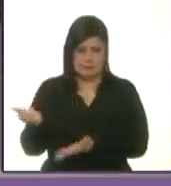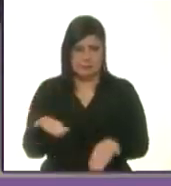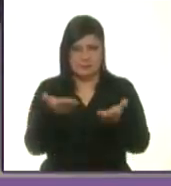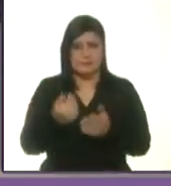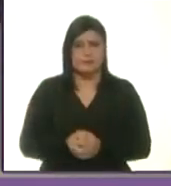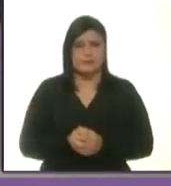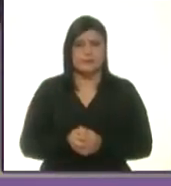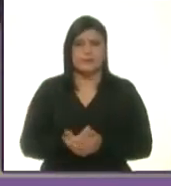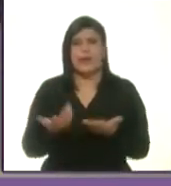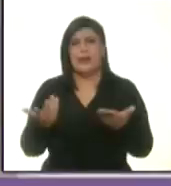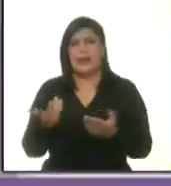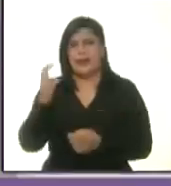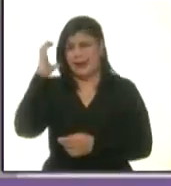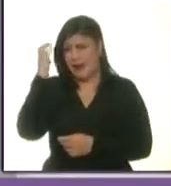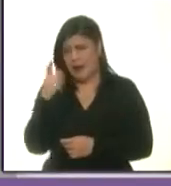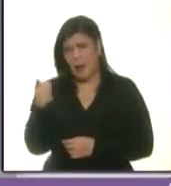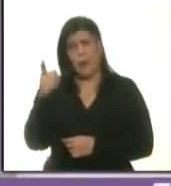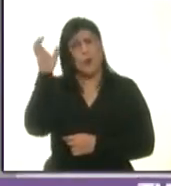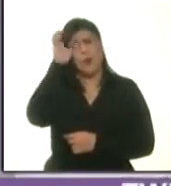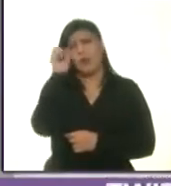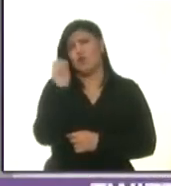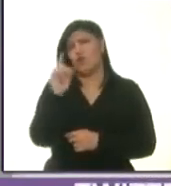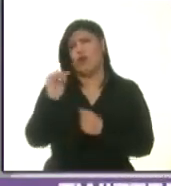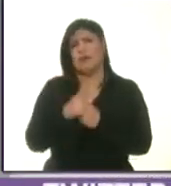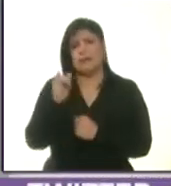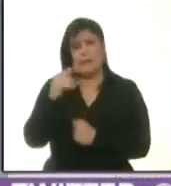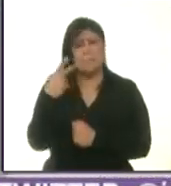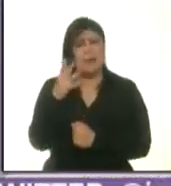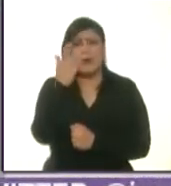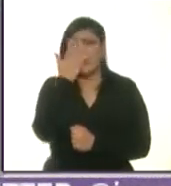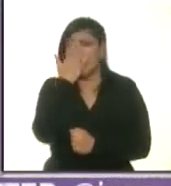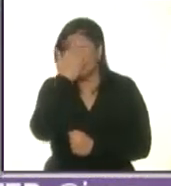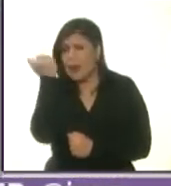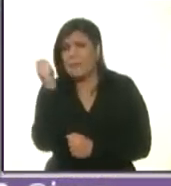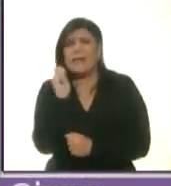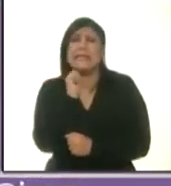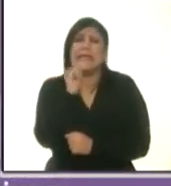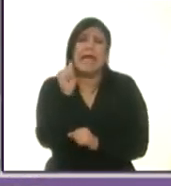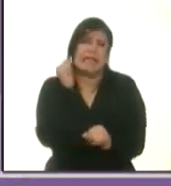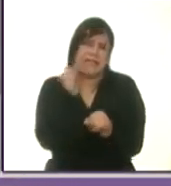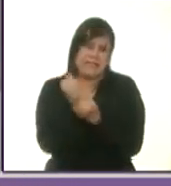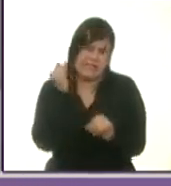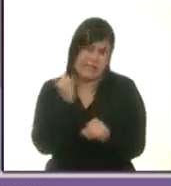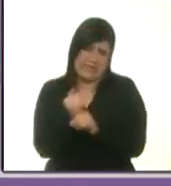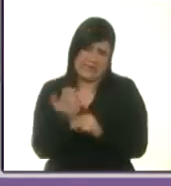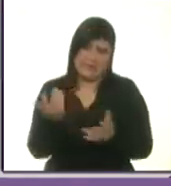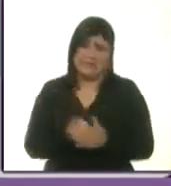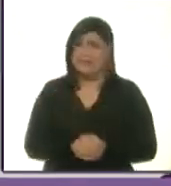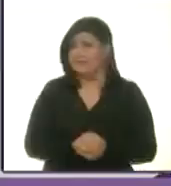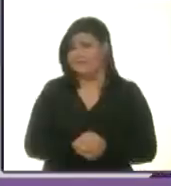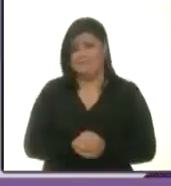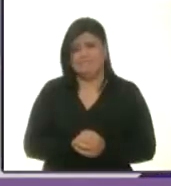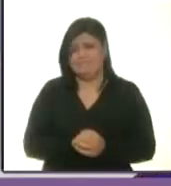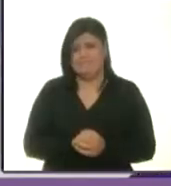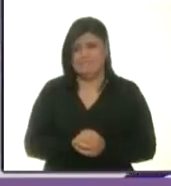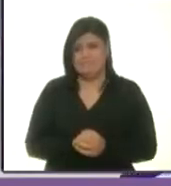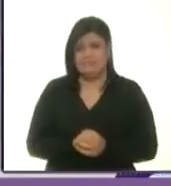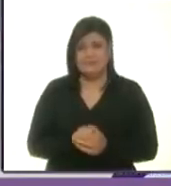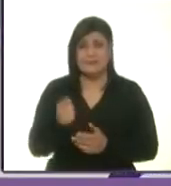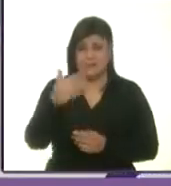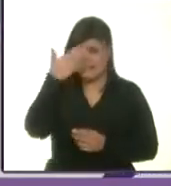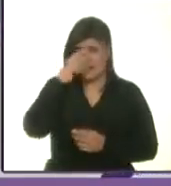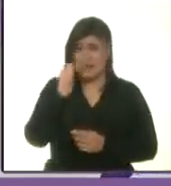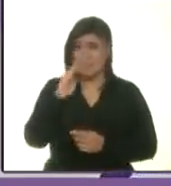claudia serás muy científica pero de internet no tienes ni idea sabes que es el big data